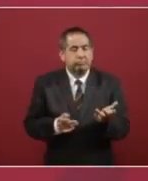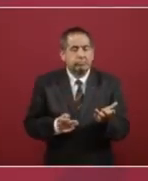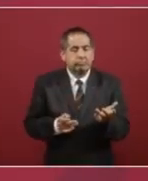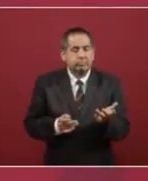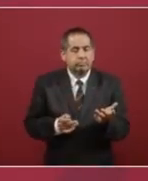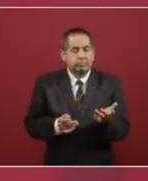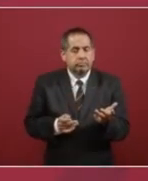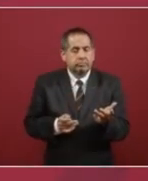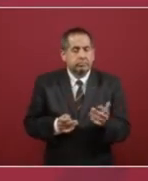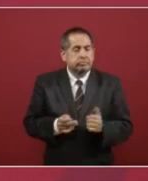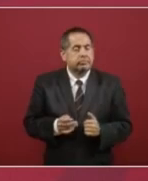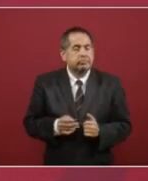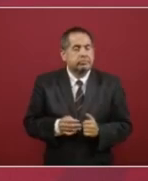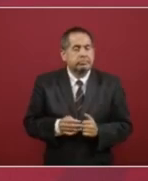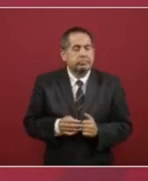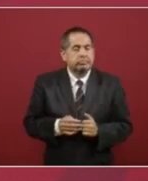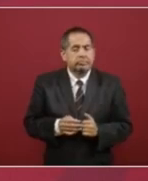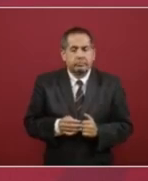lo